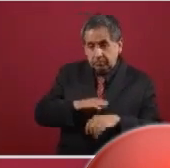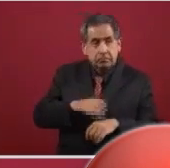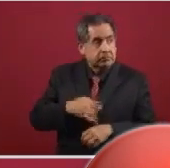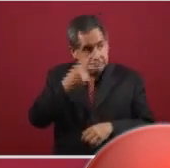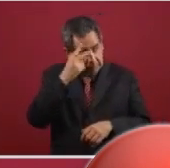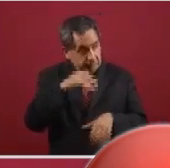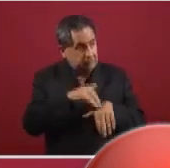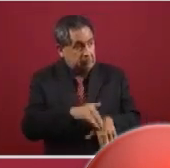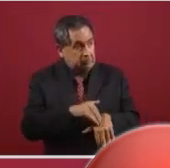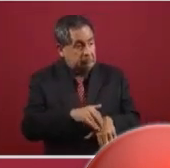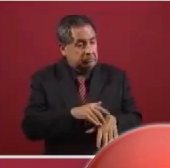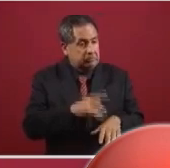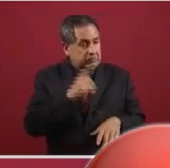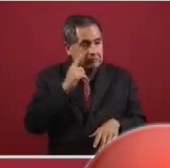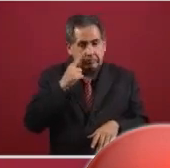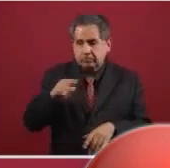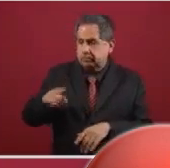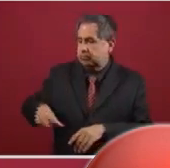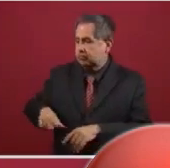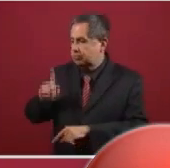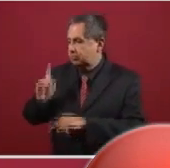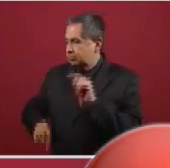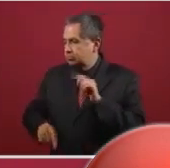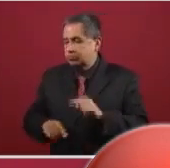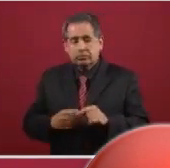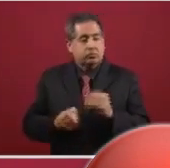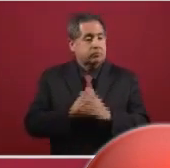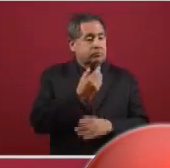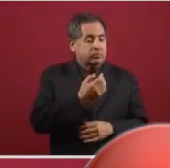internacionales. En el paquete de las